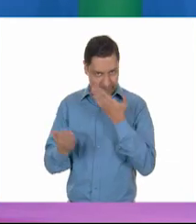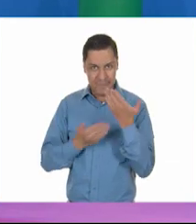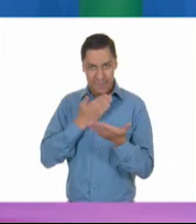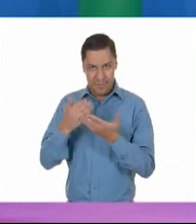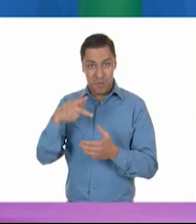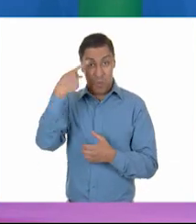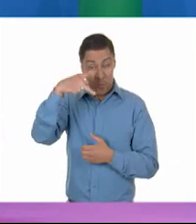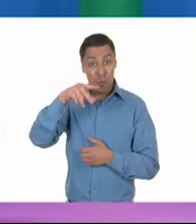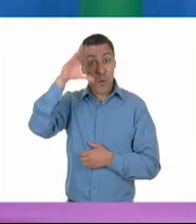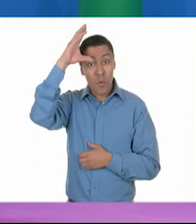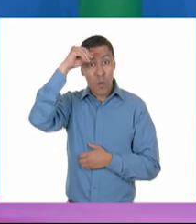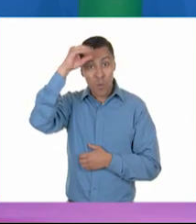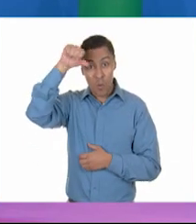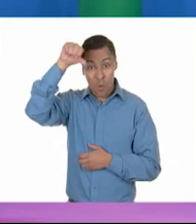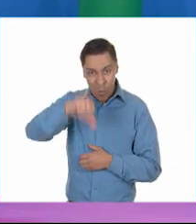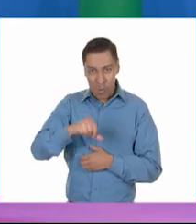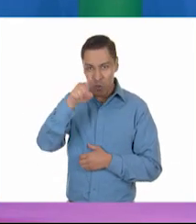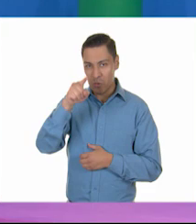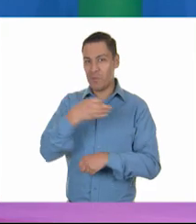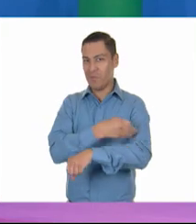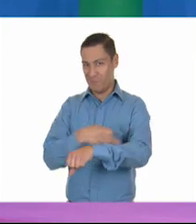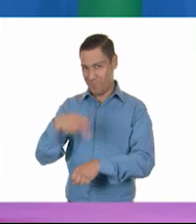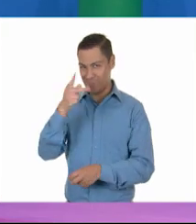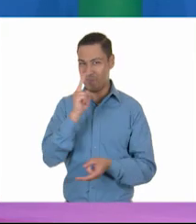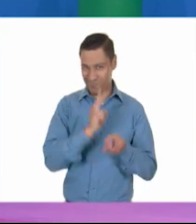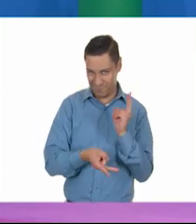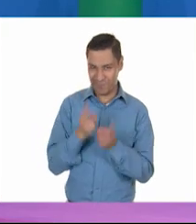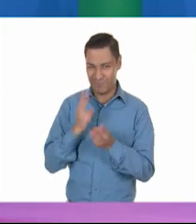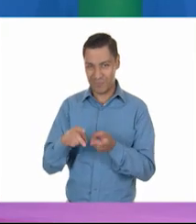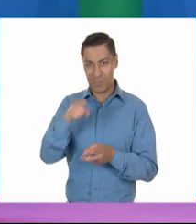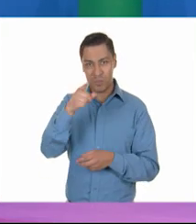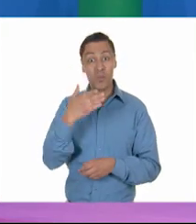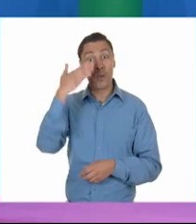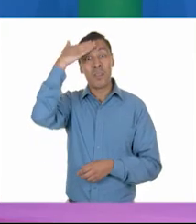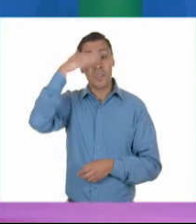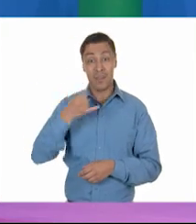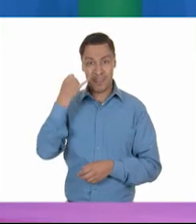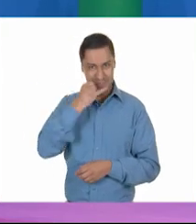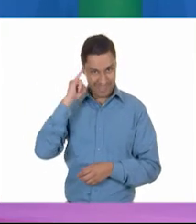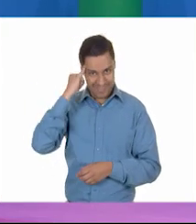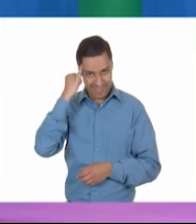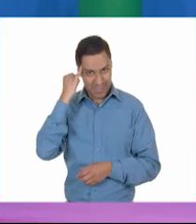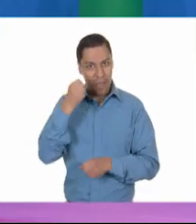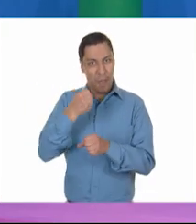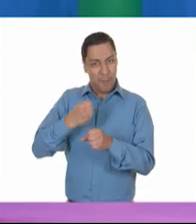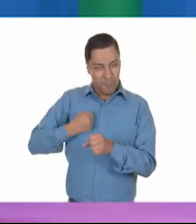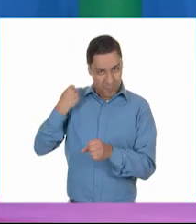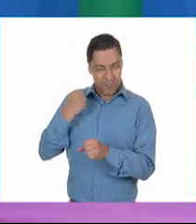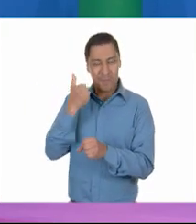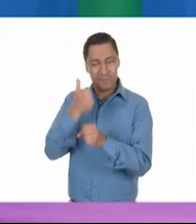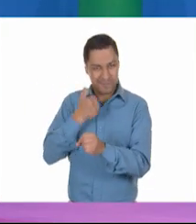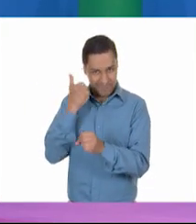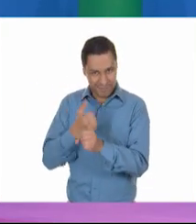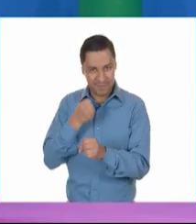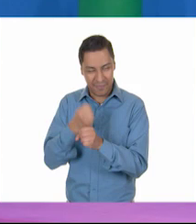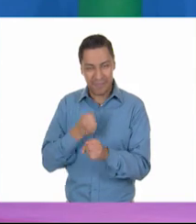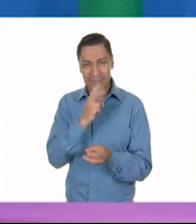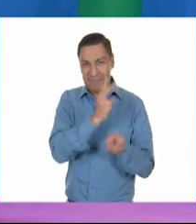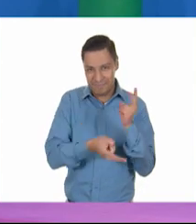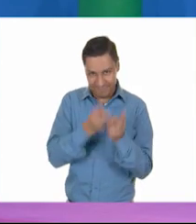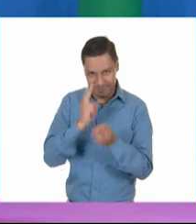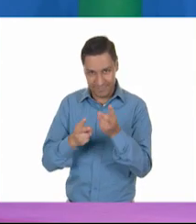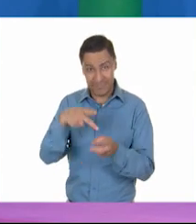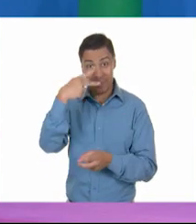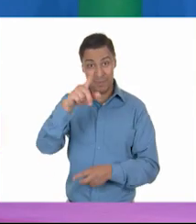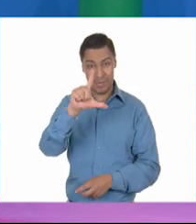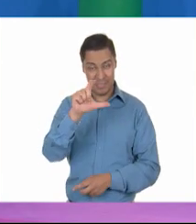familia. Si tienes la fortuna de hablar una lengua indígena, aprovecha también este momento para practicarla y platica con tu familia en tu lengua materna.